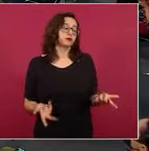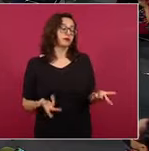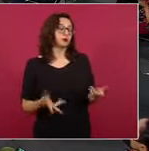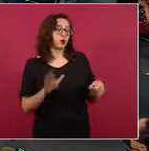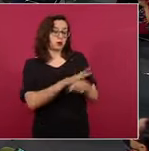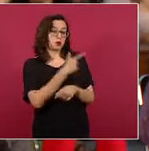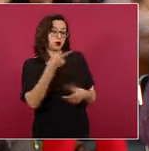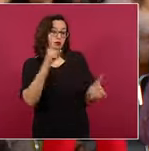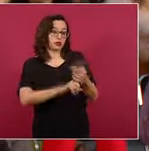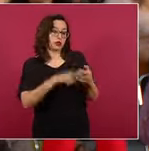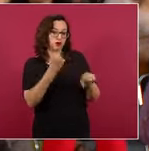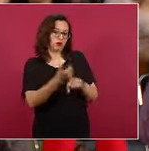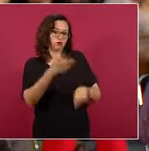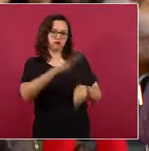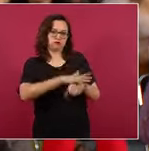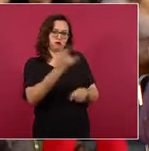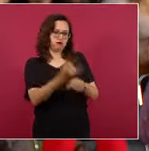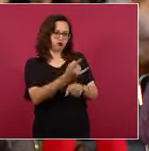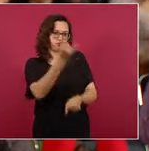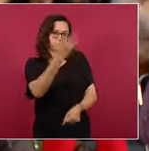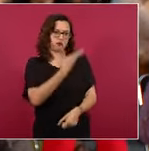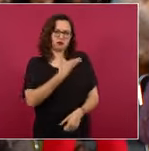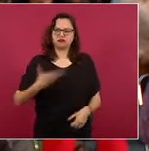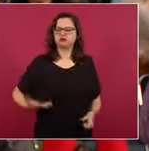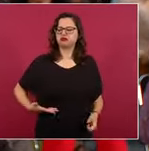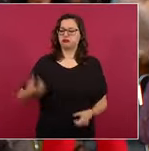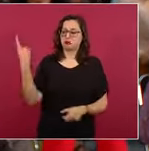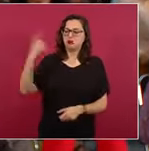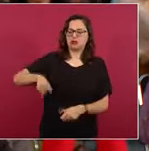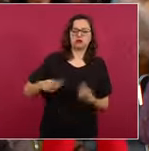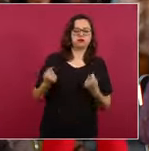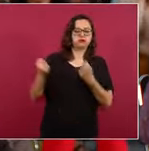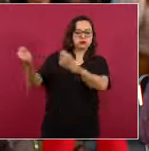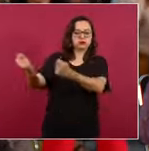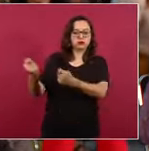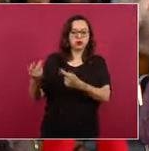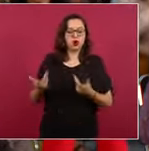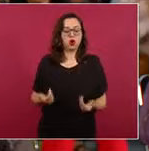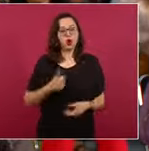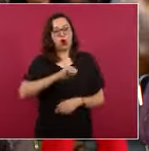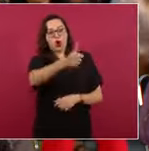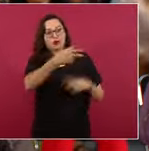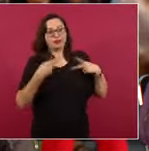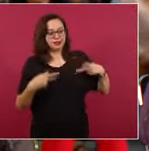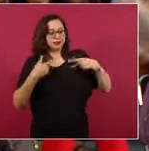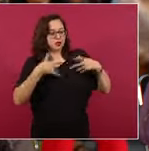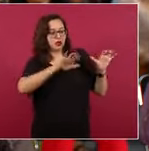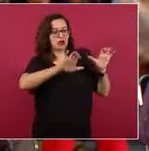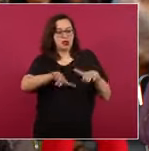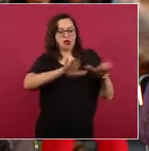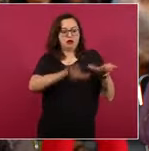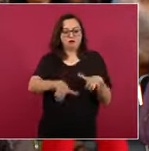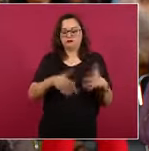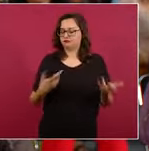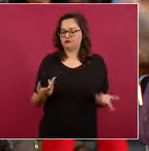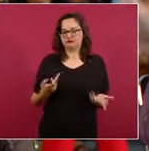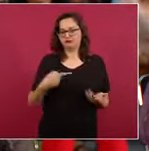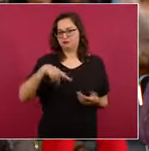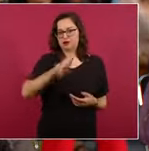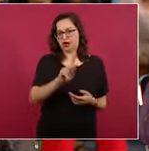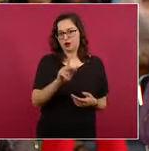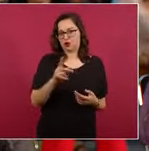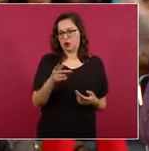administradores incumplieron un decreto presidencial contratando gente que no era parte de ese esquema de outsourcing, que